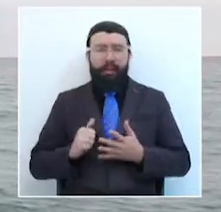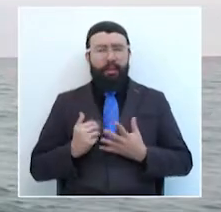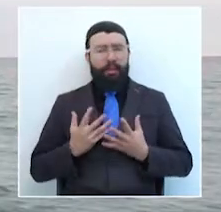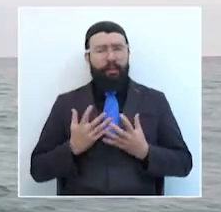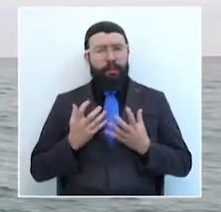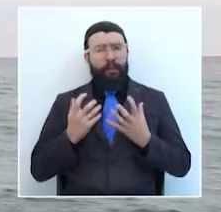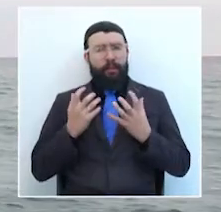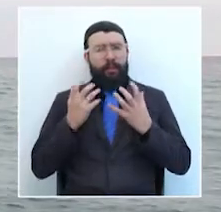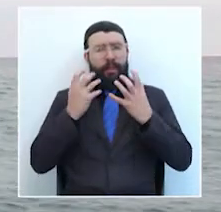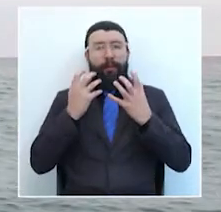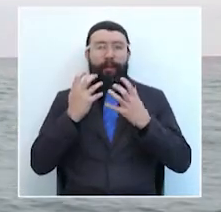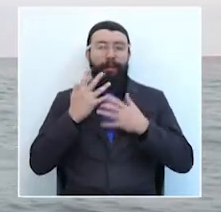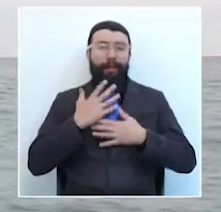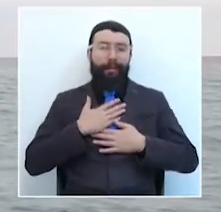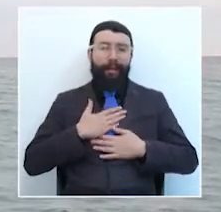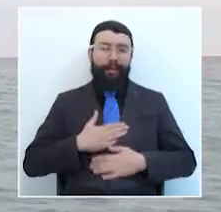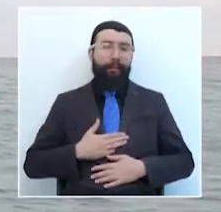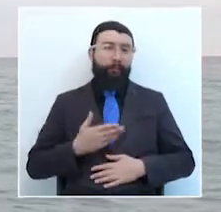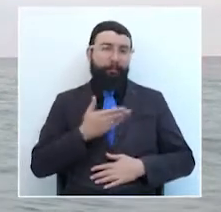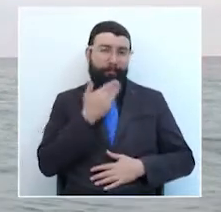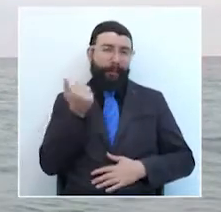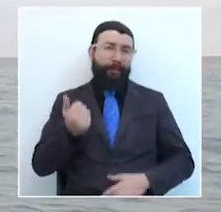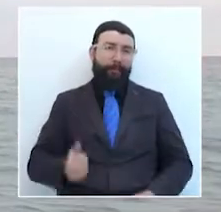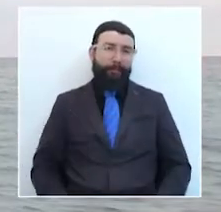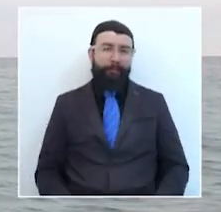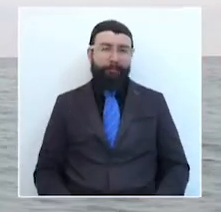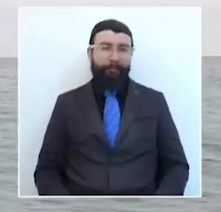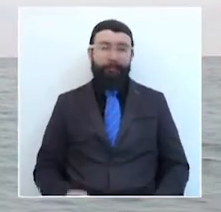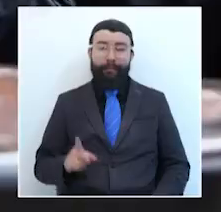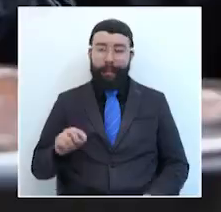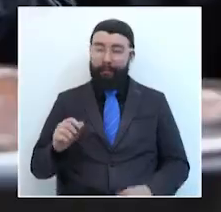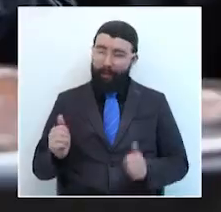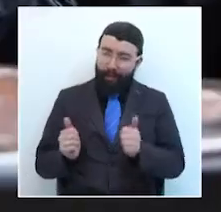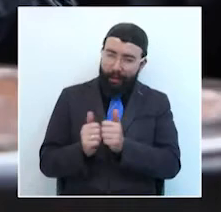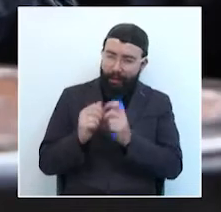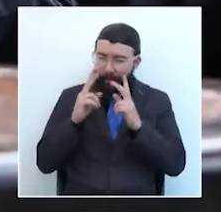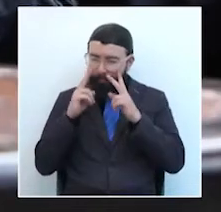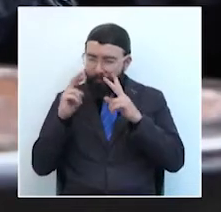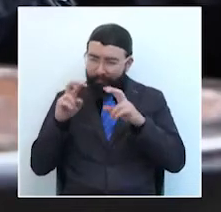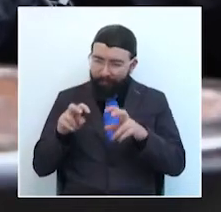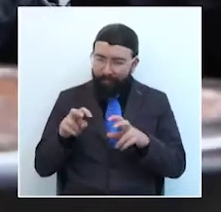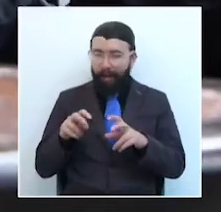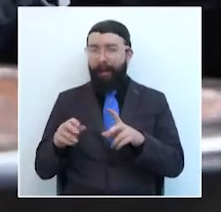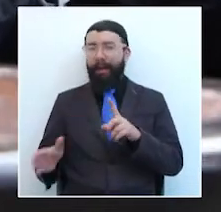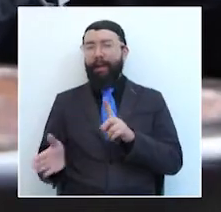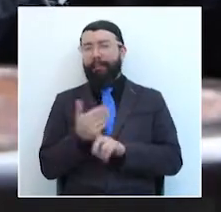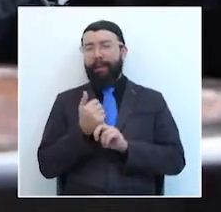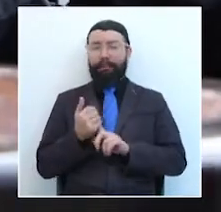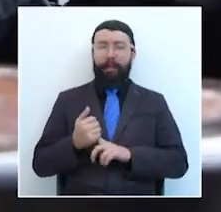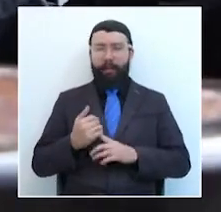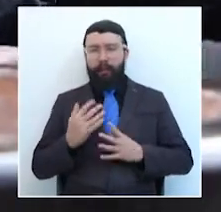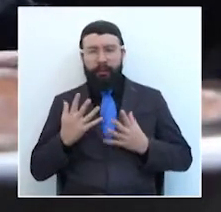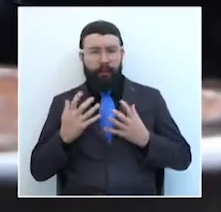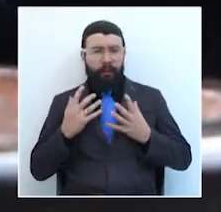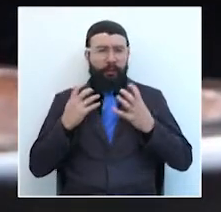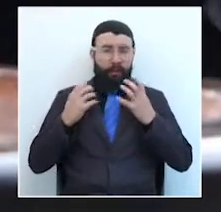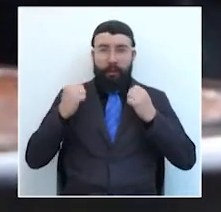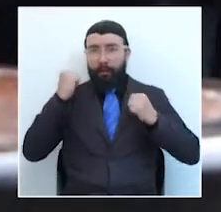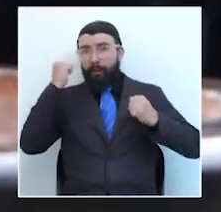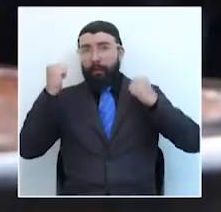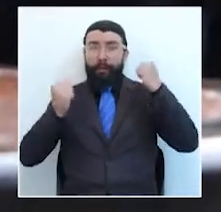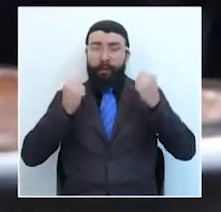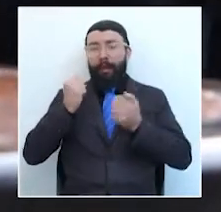la hormona que se libera en situaciones de estrés y ayudando a detectar la respuesta de estrés y ansiedad en sus primeras